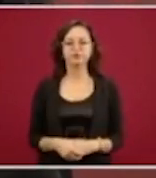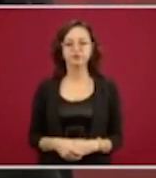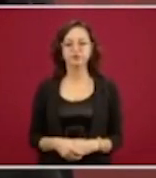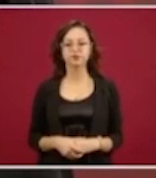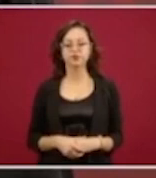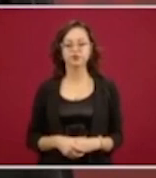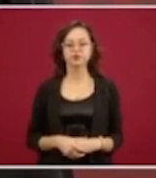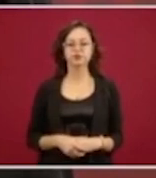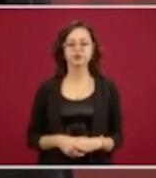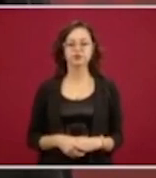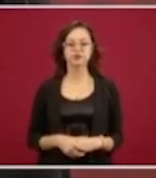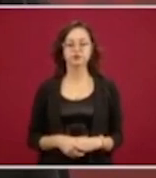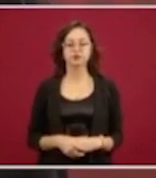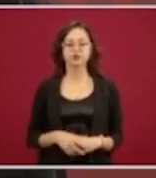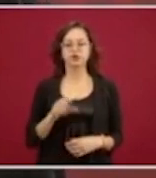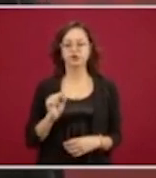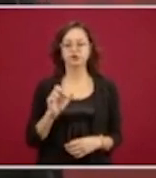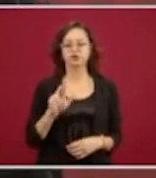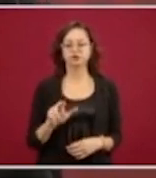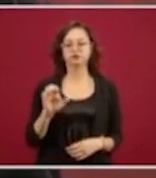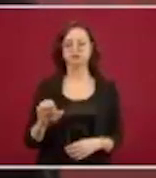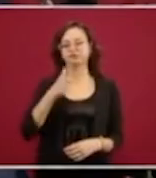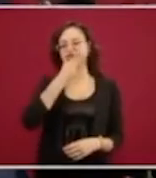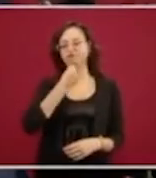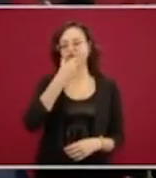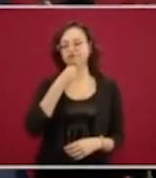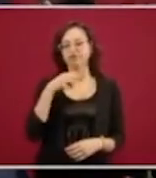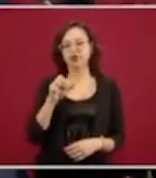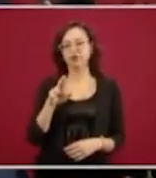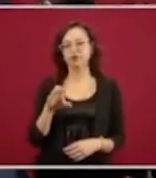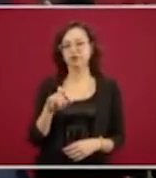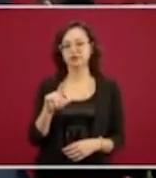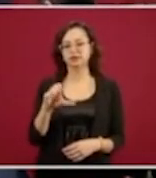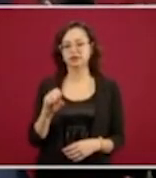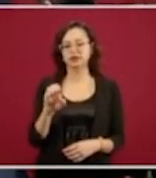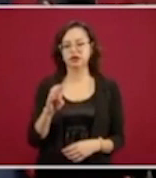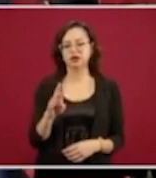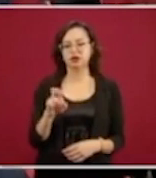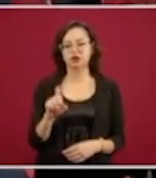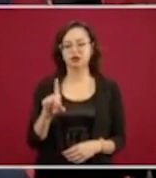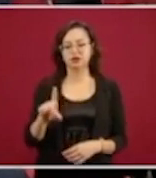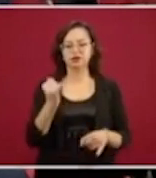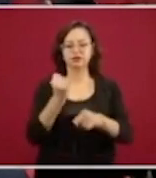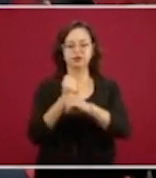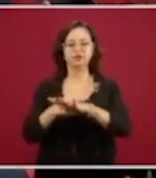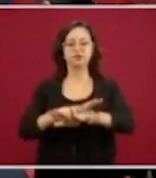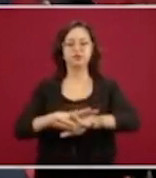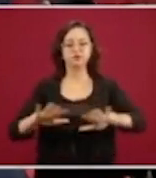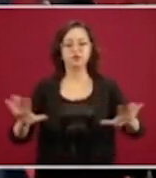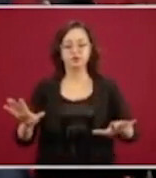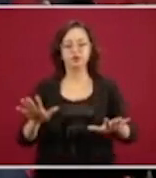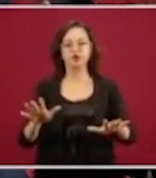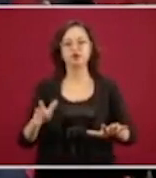El secretario de Relaciones Exteriores, Marcelo Ebrard, les va a informar de un